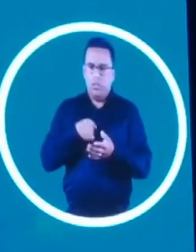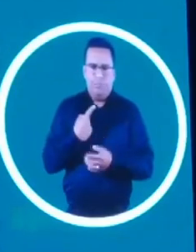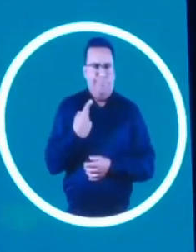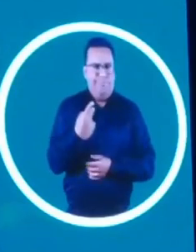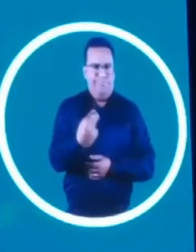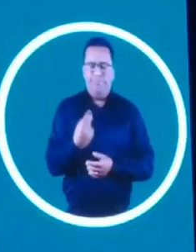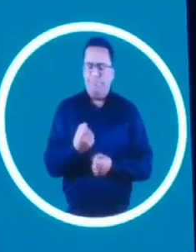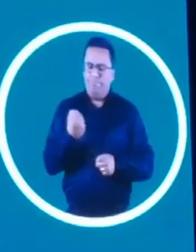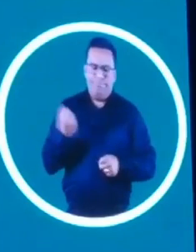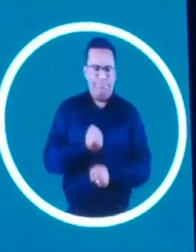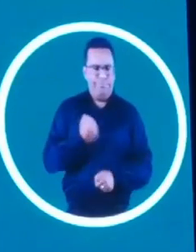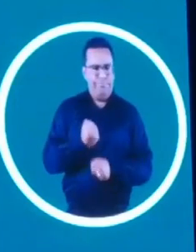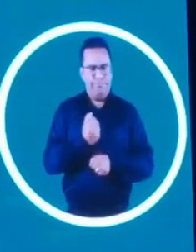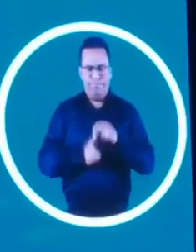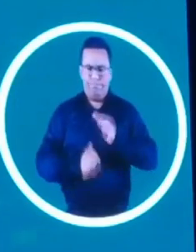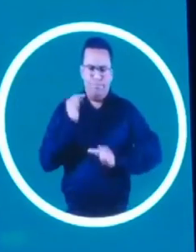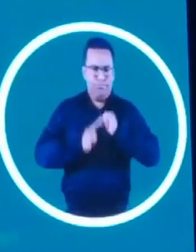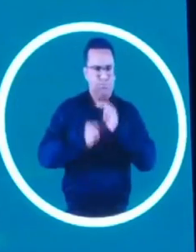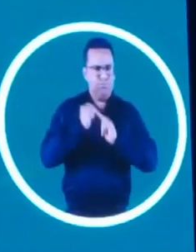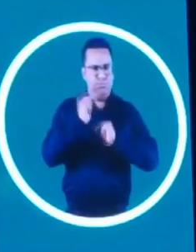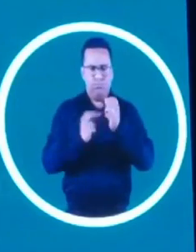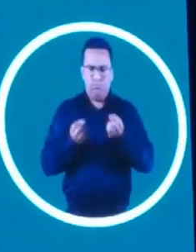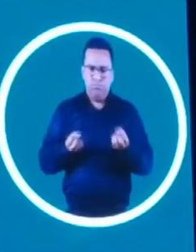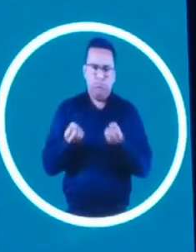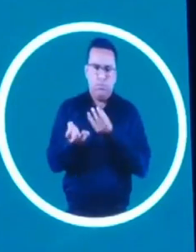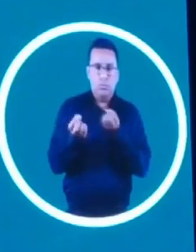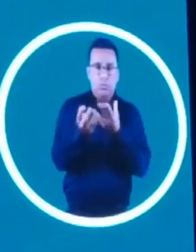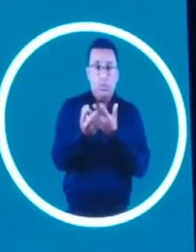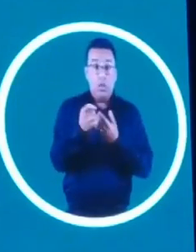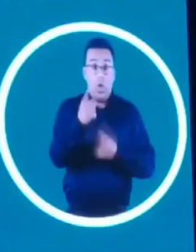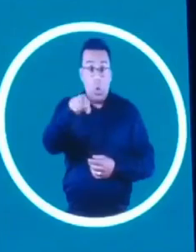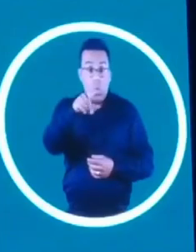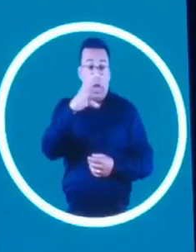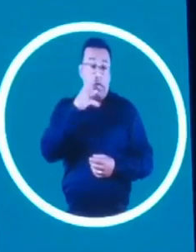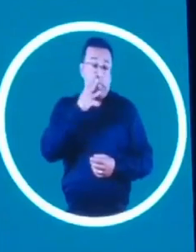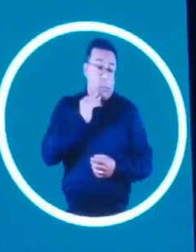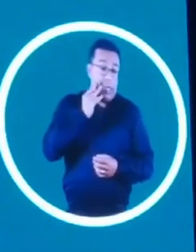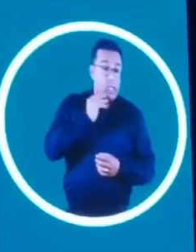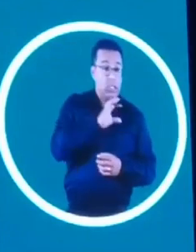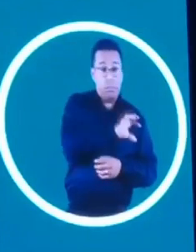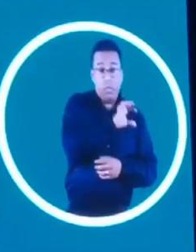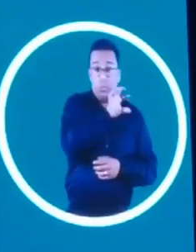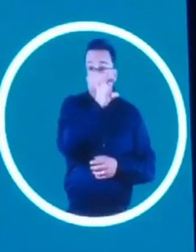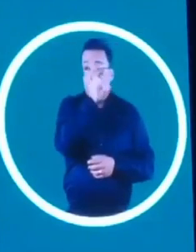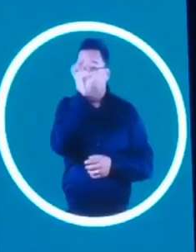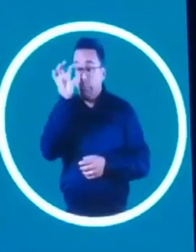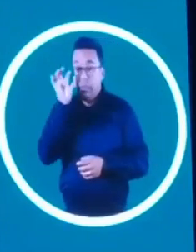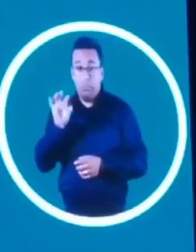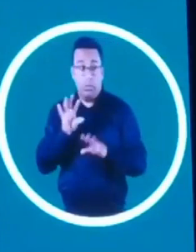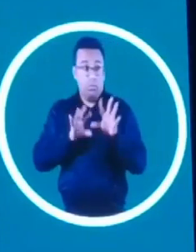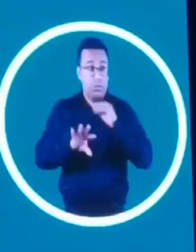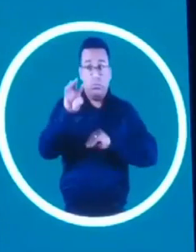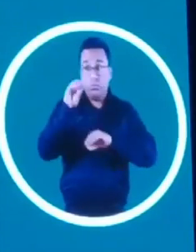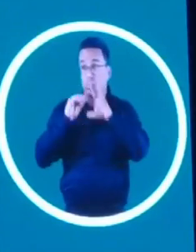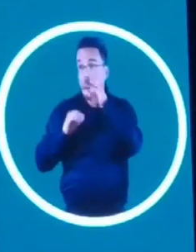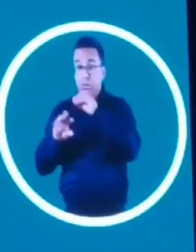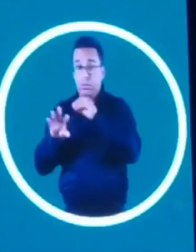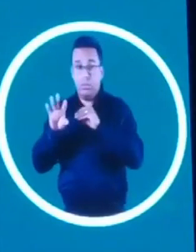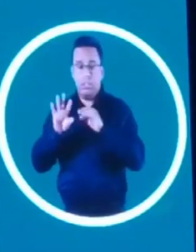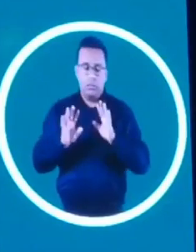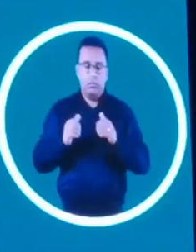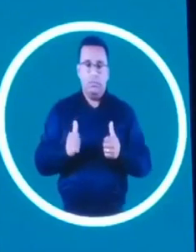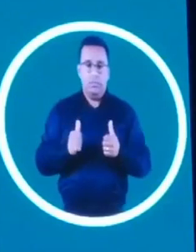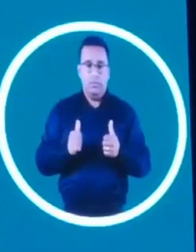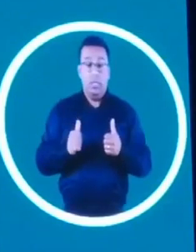ustedes, con todas las experiencias que tienen en cada una de sus naciones. De manera muy particular, quiero decir